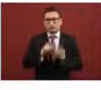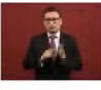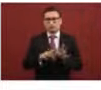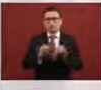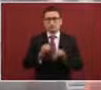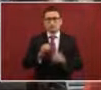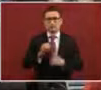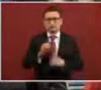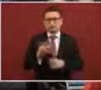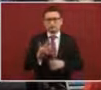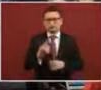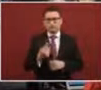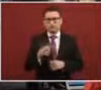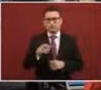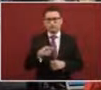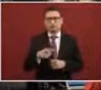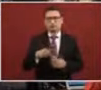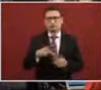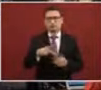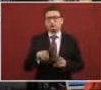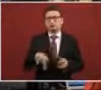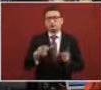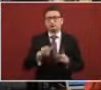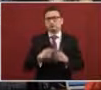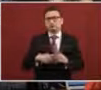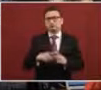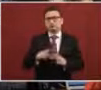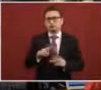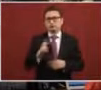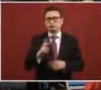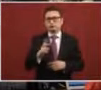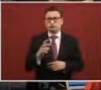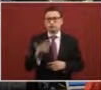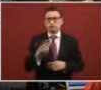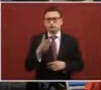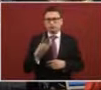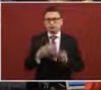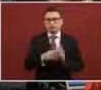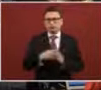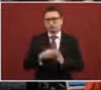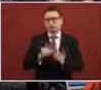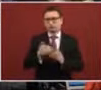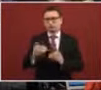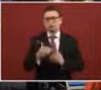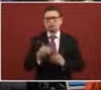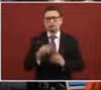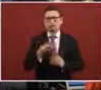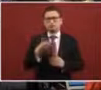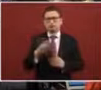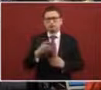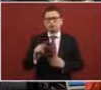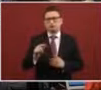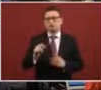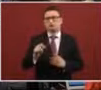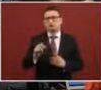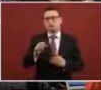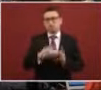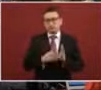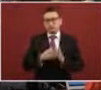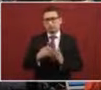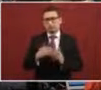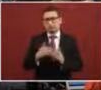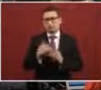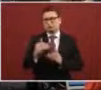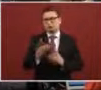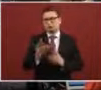1951, tuvo un valor, precio de salida de 253 mil y se vendió en 360 mil con un sobreprecio de 42.